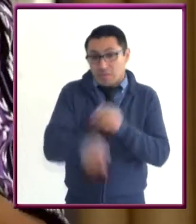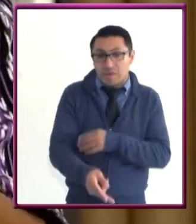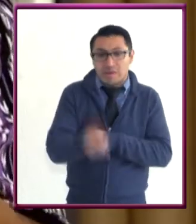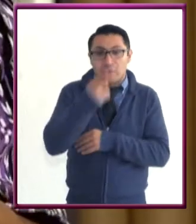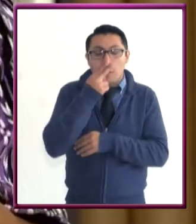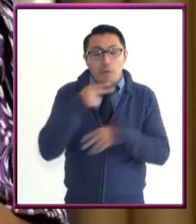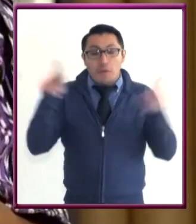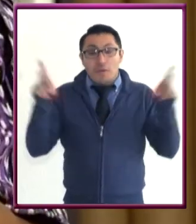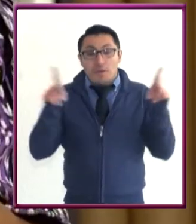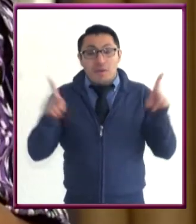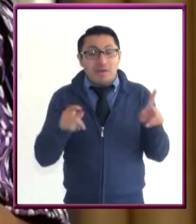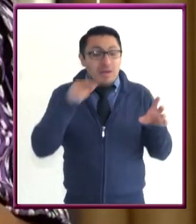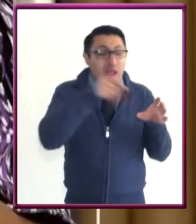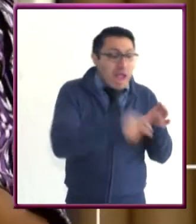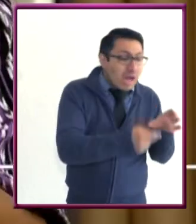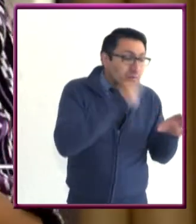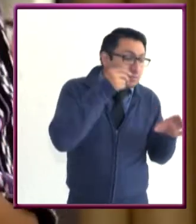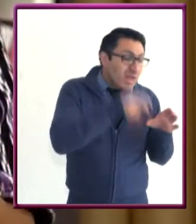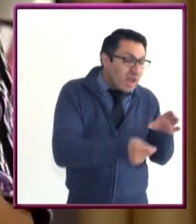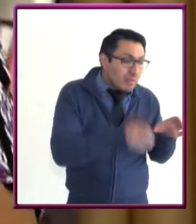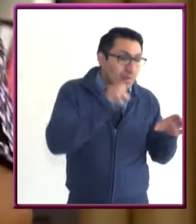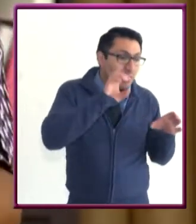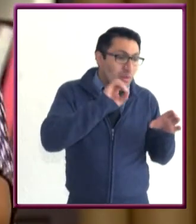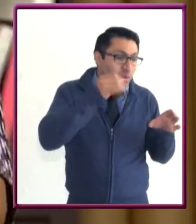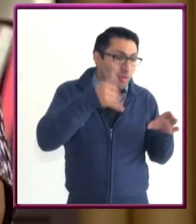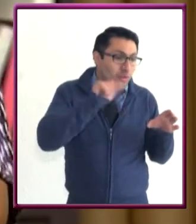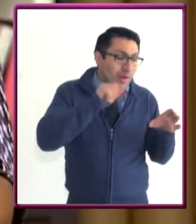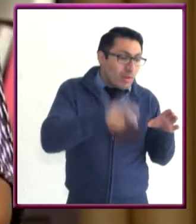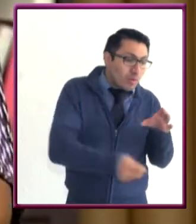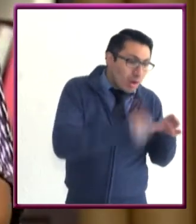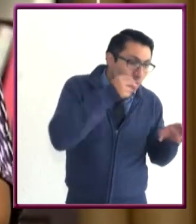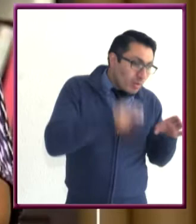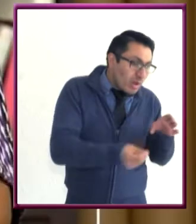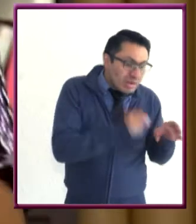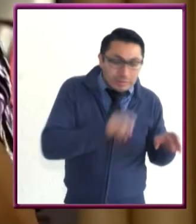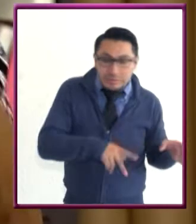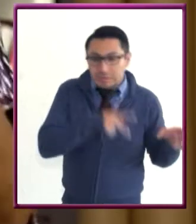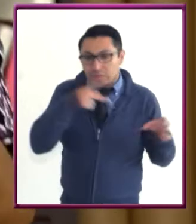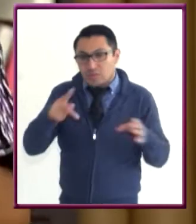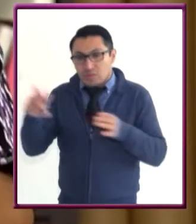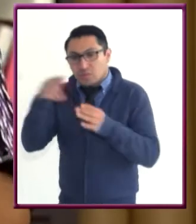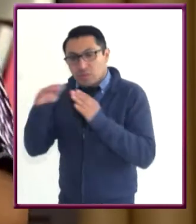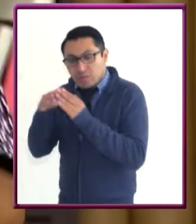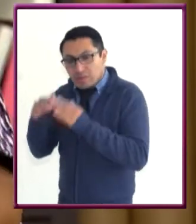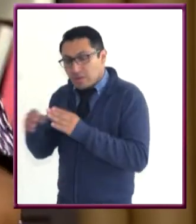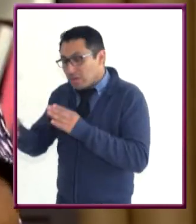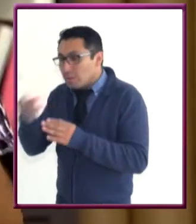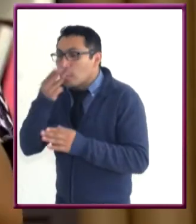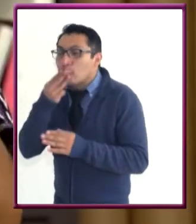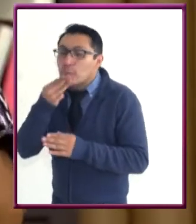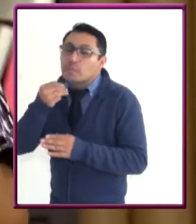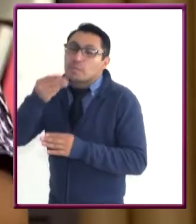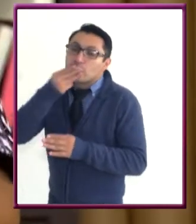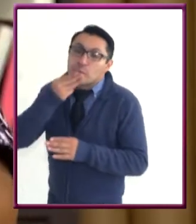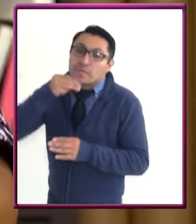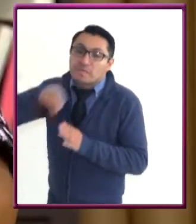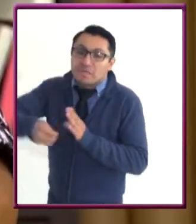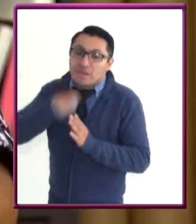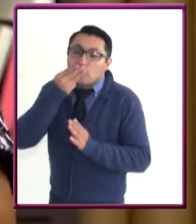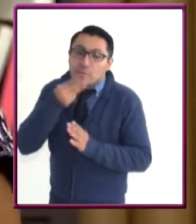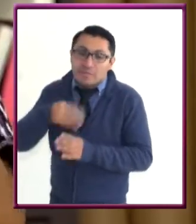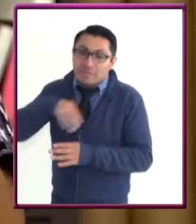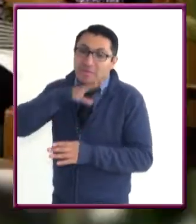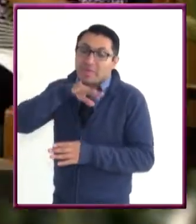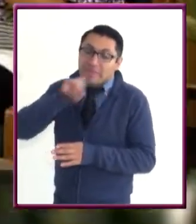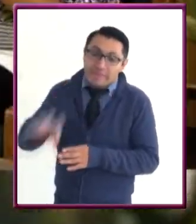toman polen de la soya, lo llevan a sus colmenas y la miel está contaminada. Entonces, eso pasó en nuestros maíces y esa es la base de